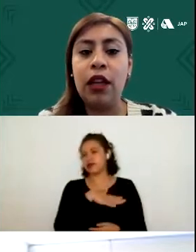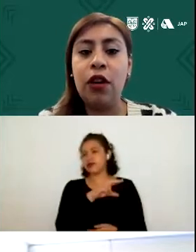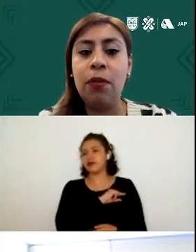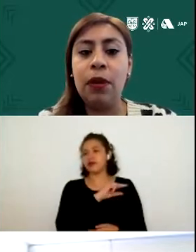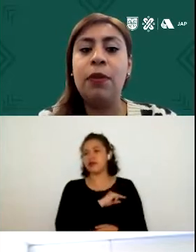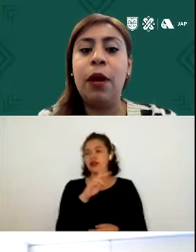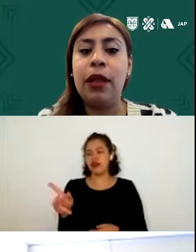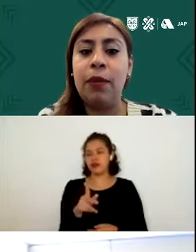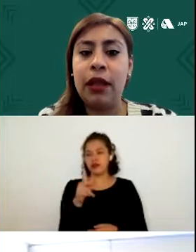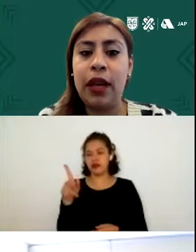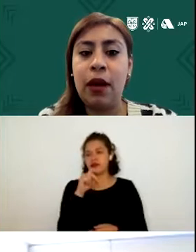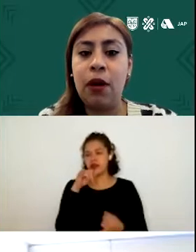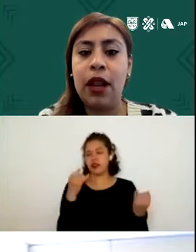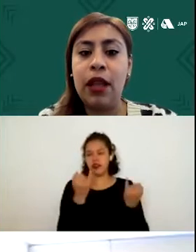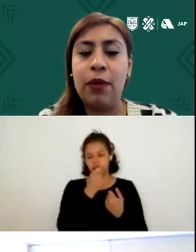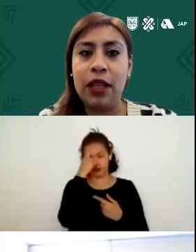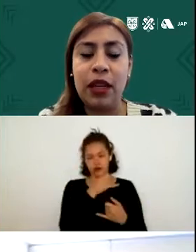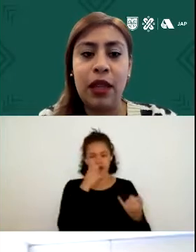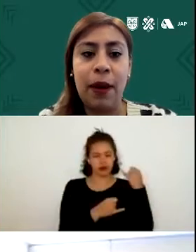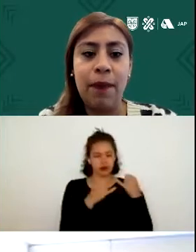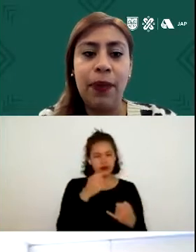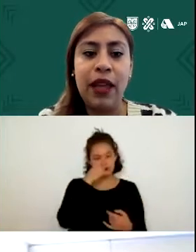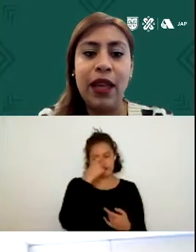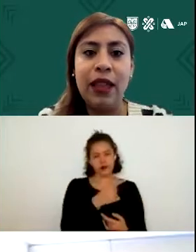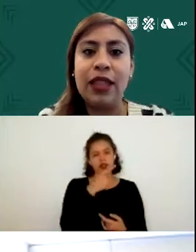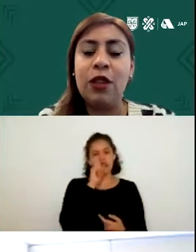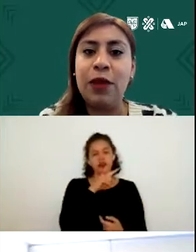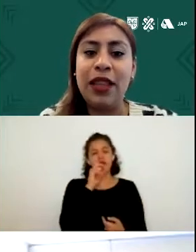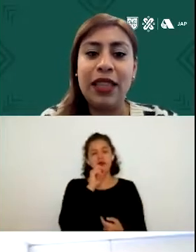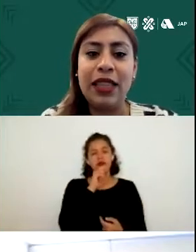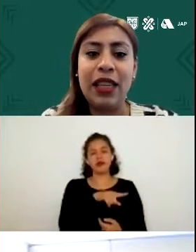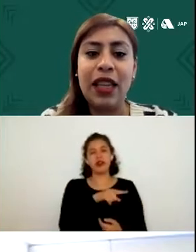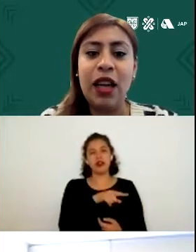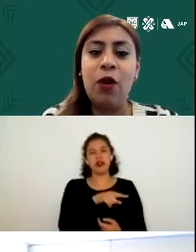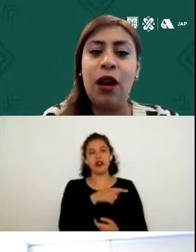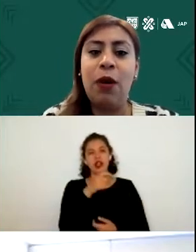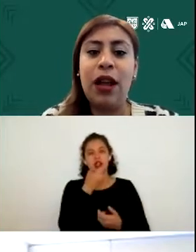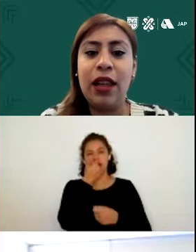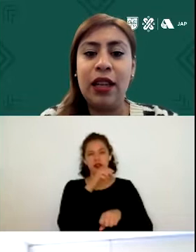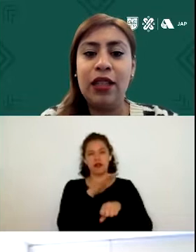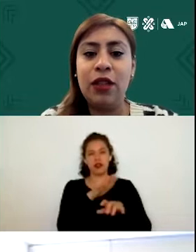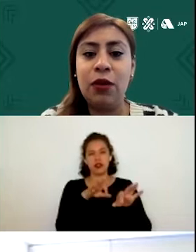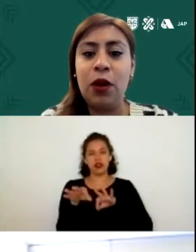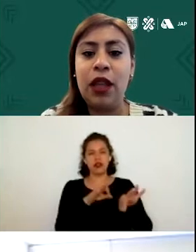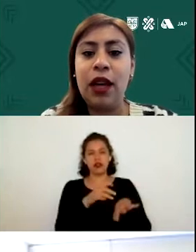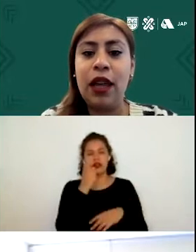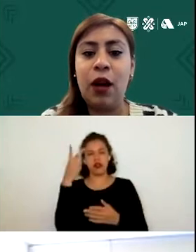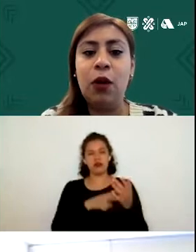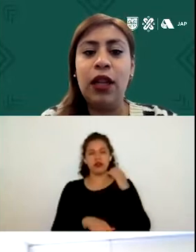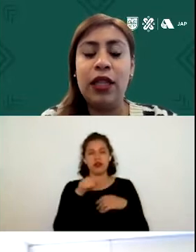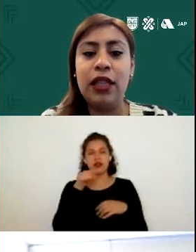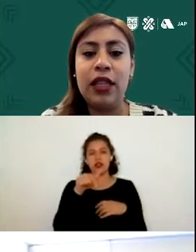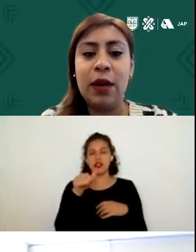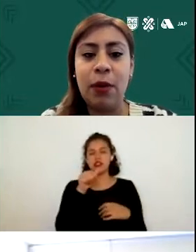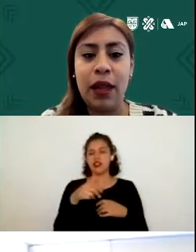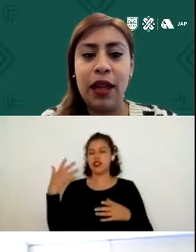en litigio, principalmente en materia laboral y administrativa. Desde 2016, colabora en la Dirección Jurídica de la